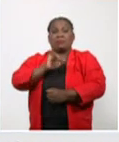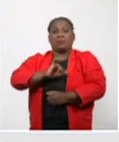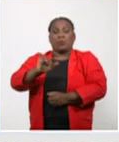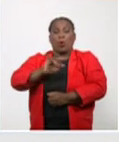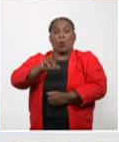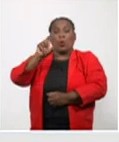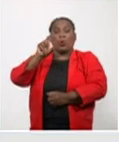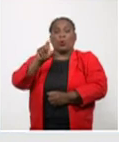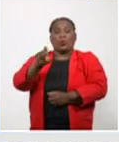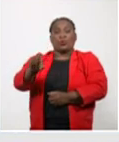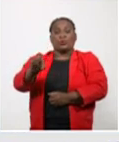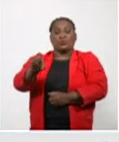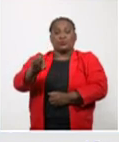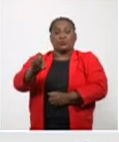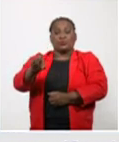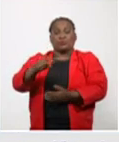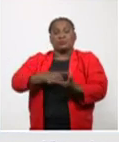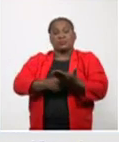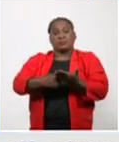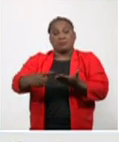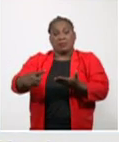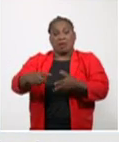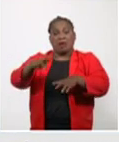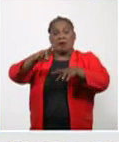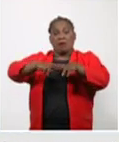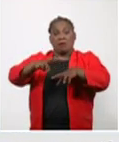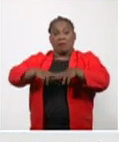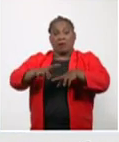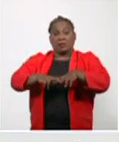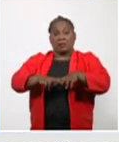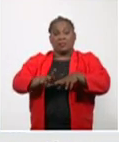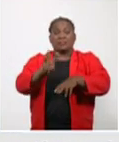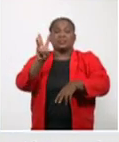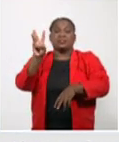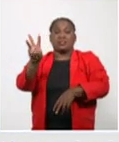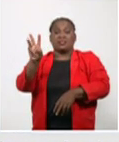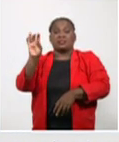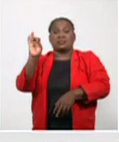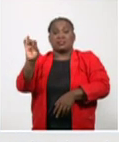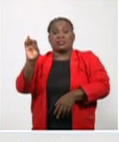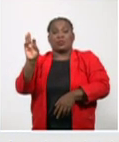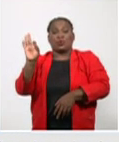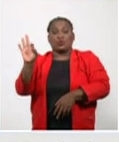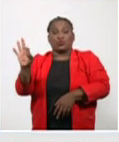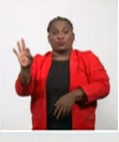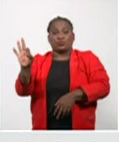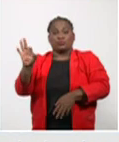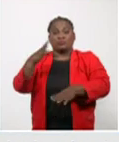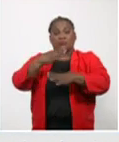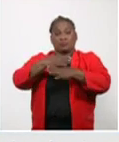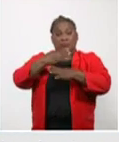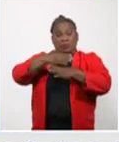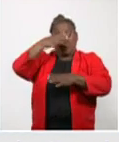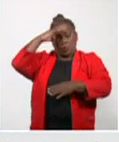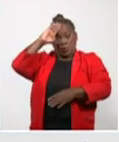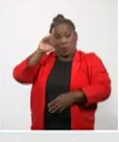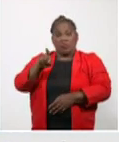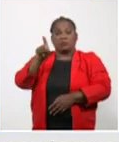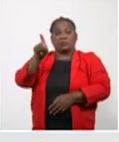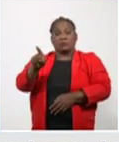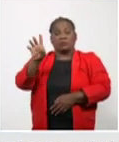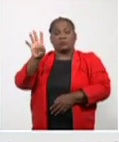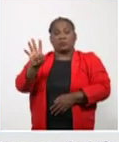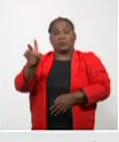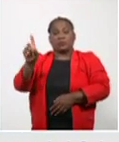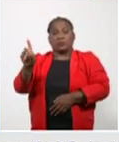últimos semanas. La Habana con 378, Santiago de Cuba con